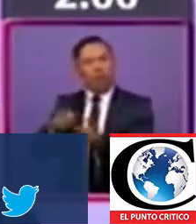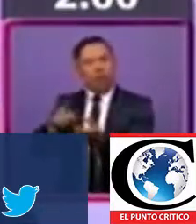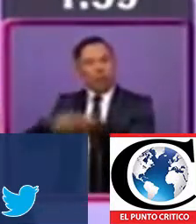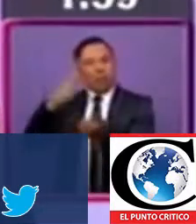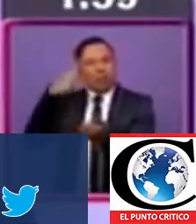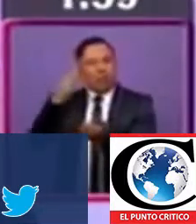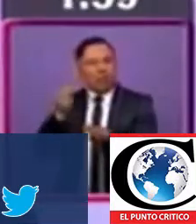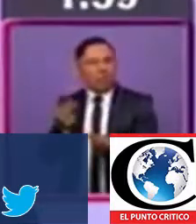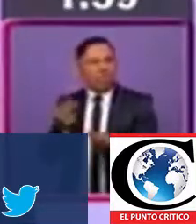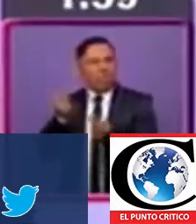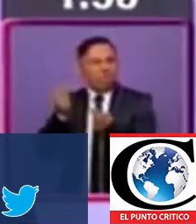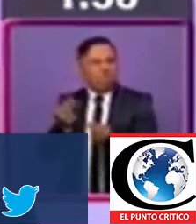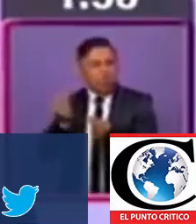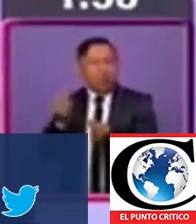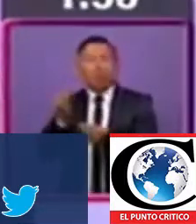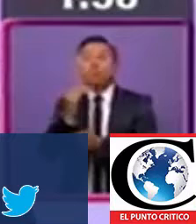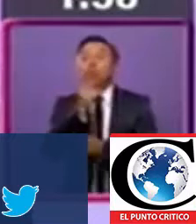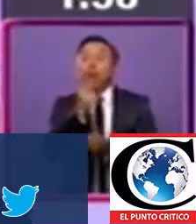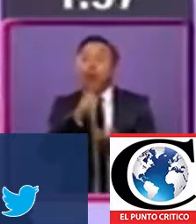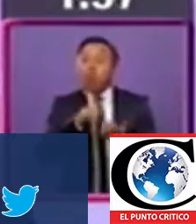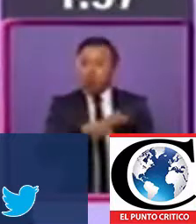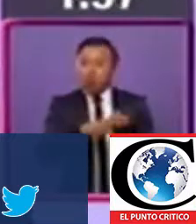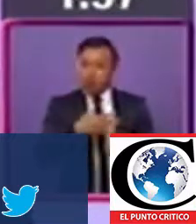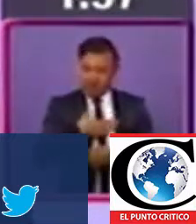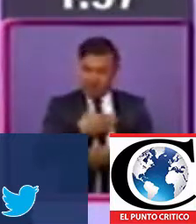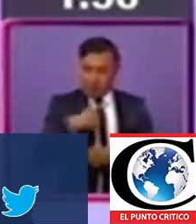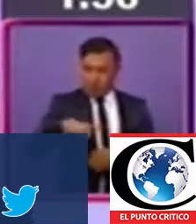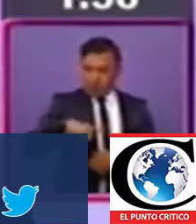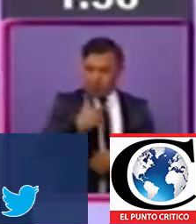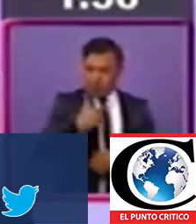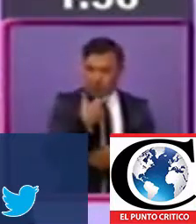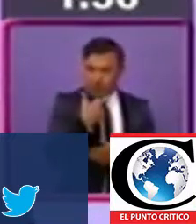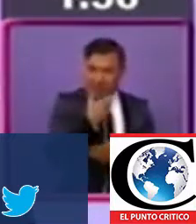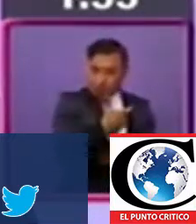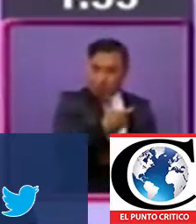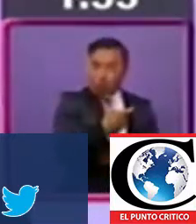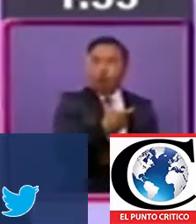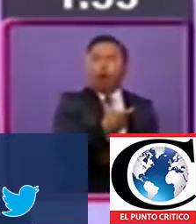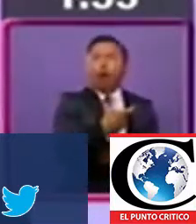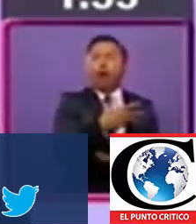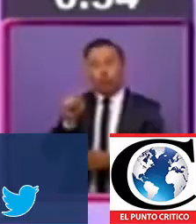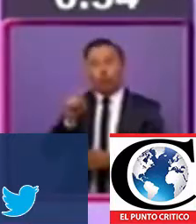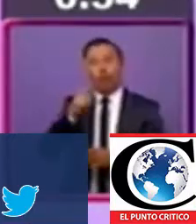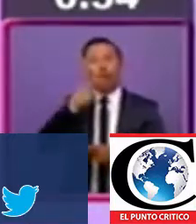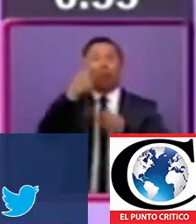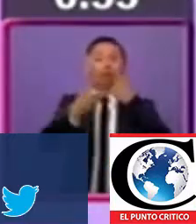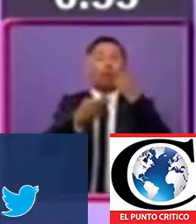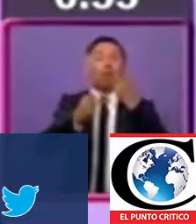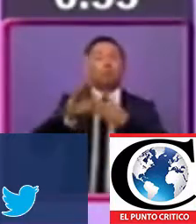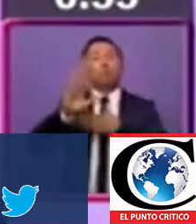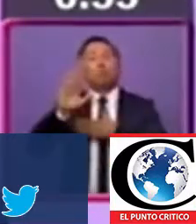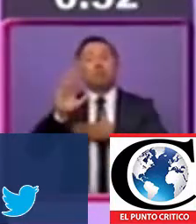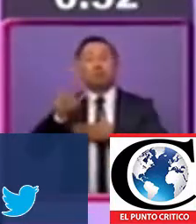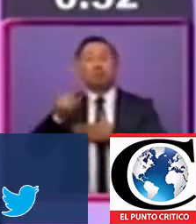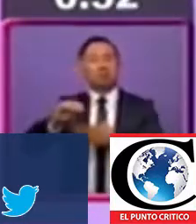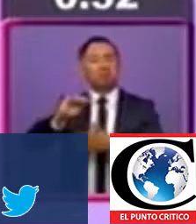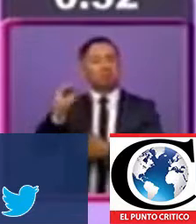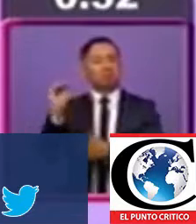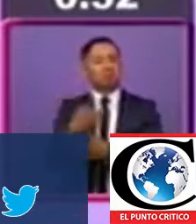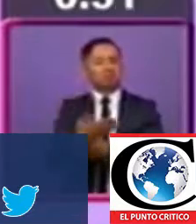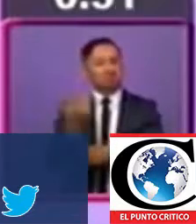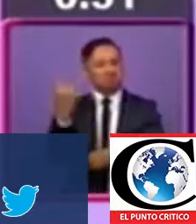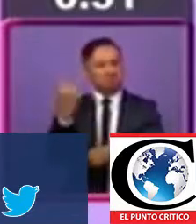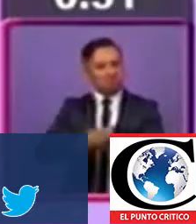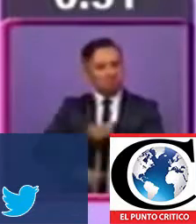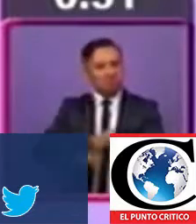como Alfredo del Mazo, con la nota que nosotros dábamos el día de ayer, Eduardo, del sobrino secuestrador de la profesora Delfina. Y